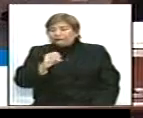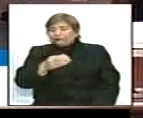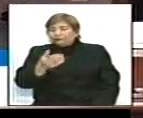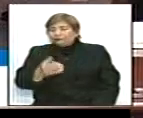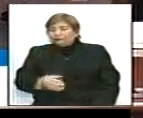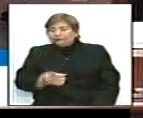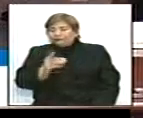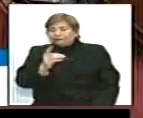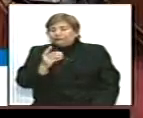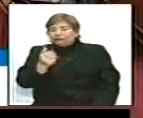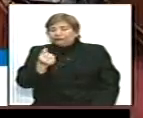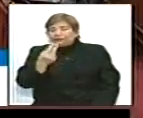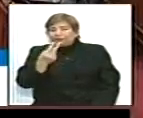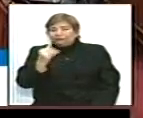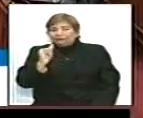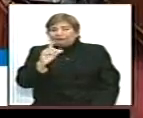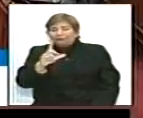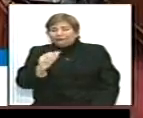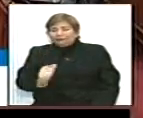congresista Dávila.